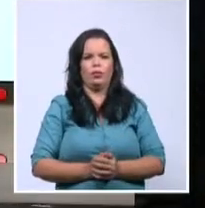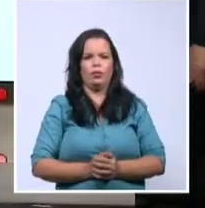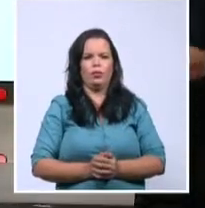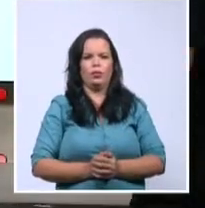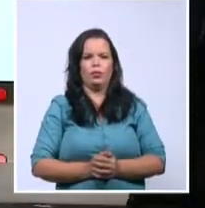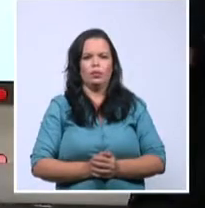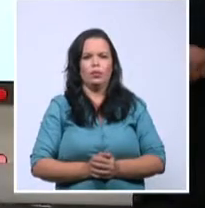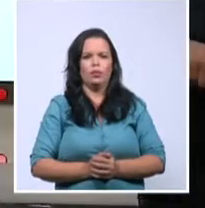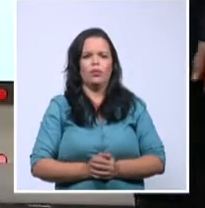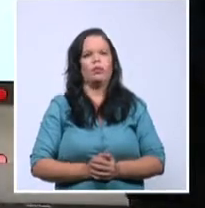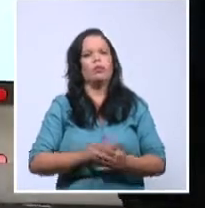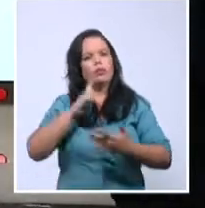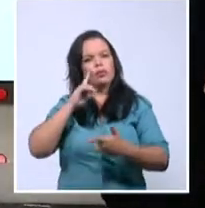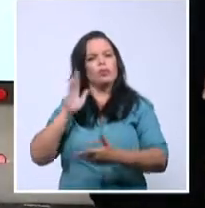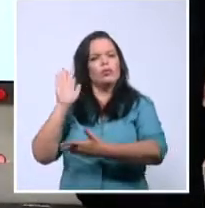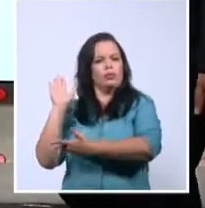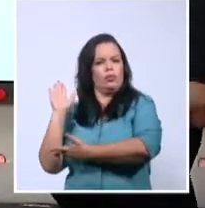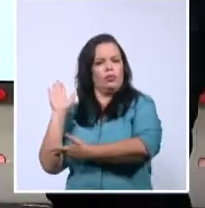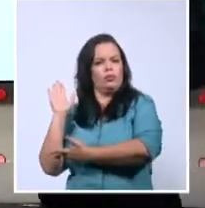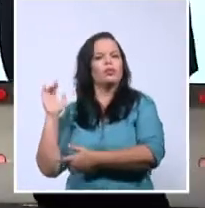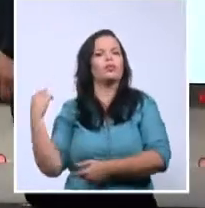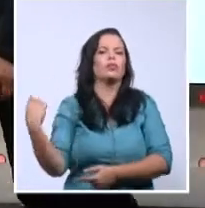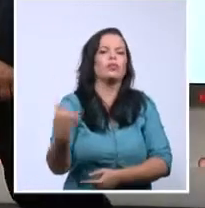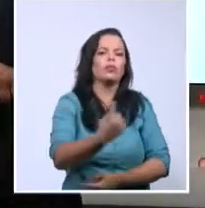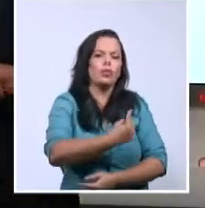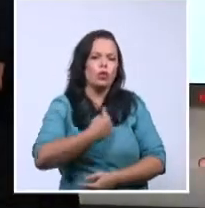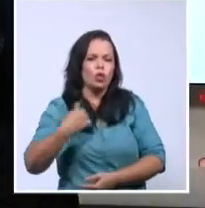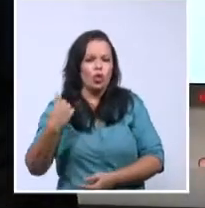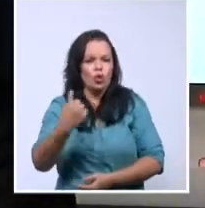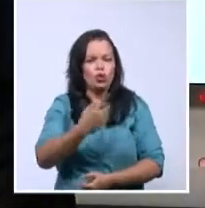Llamamiento de la UPEC, a nuestros colegas a estar